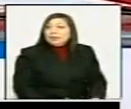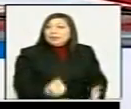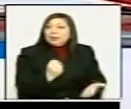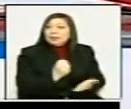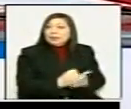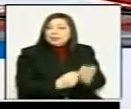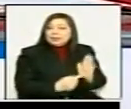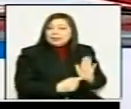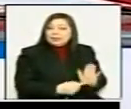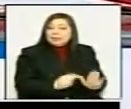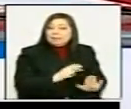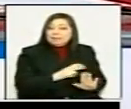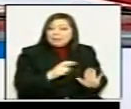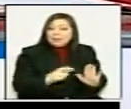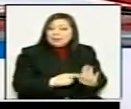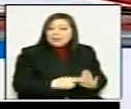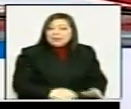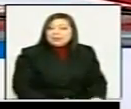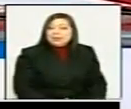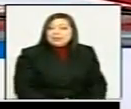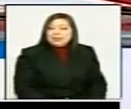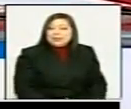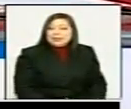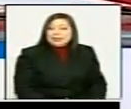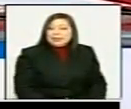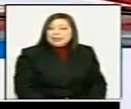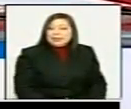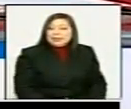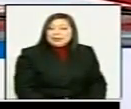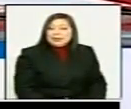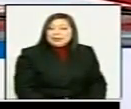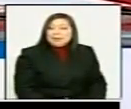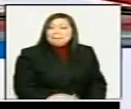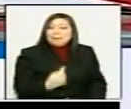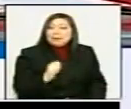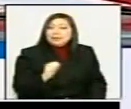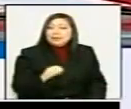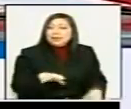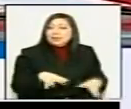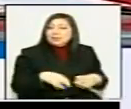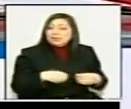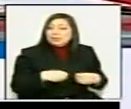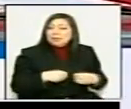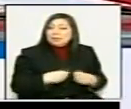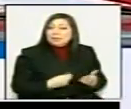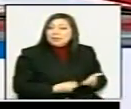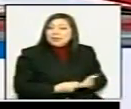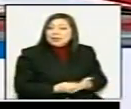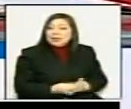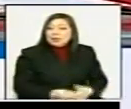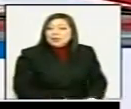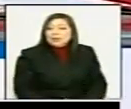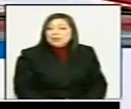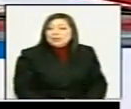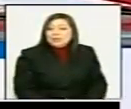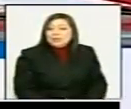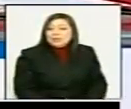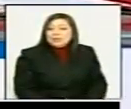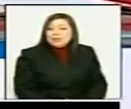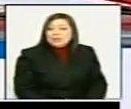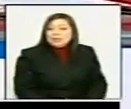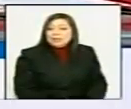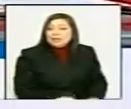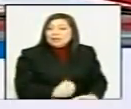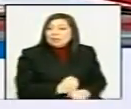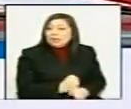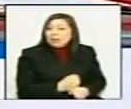adjudicaciones de proyectos, o para aceptar sobrecostos a cualquier